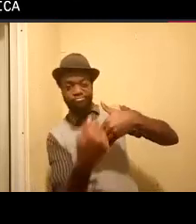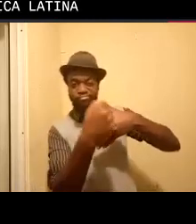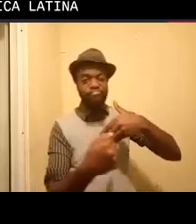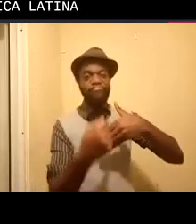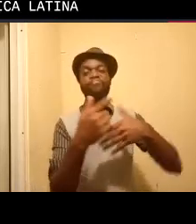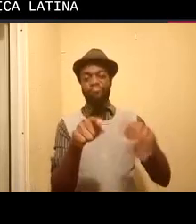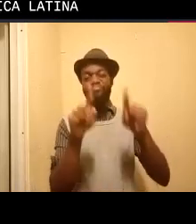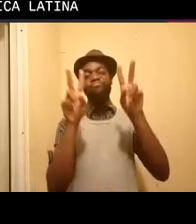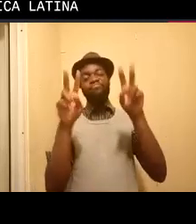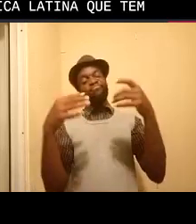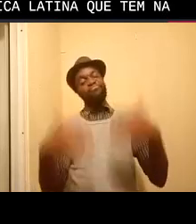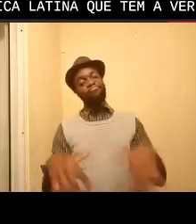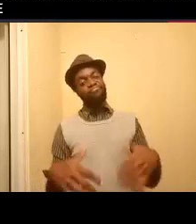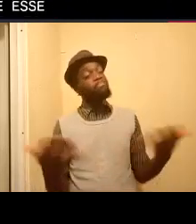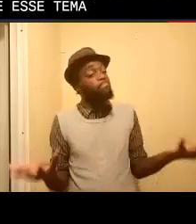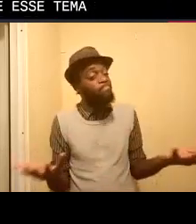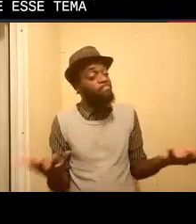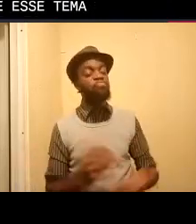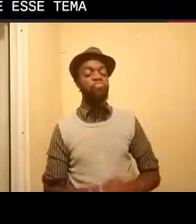tema. Erci.